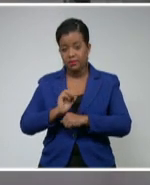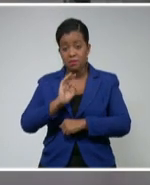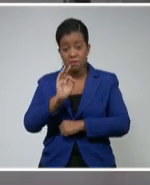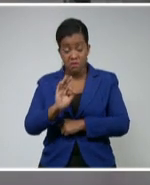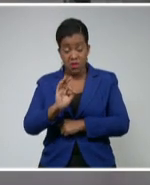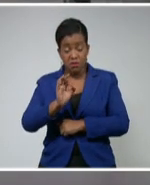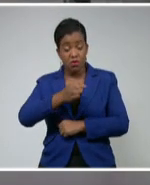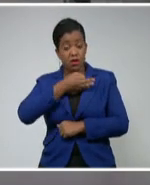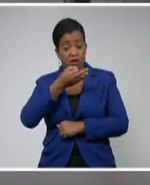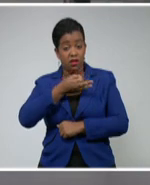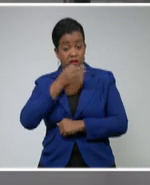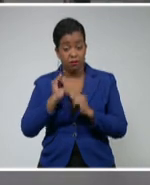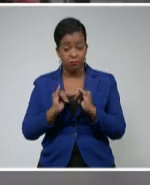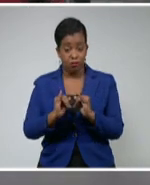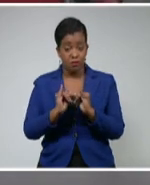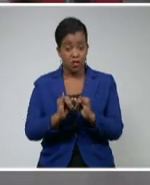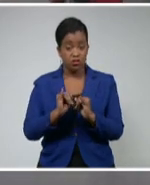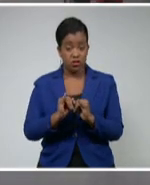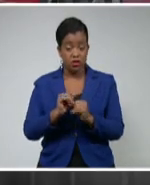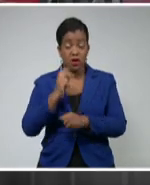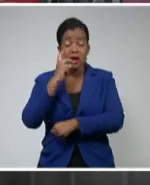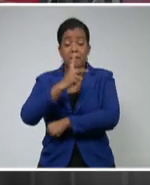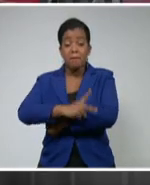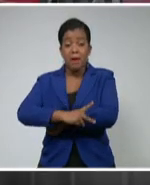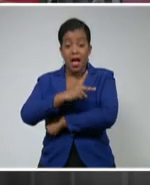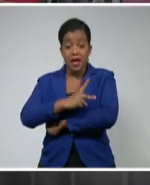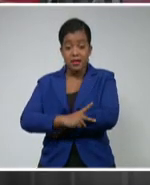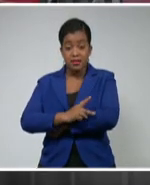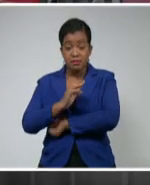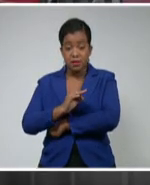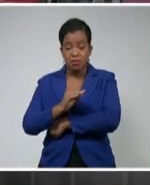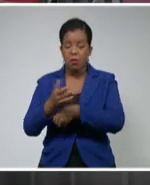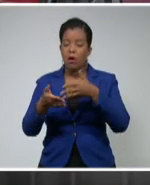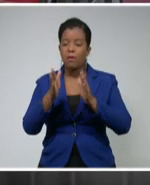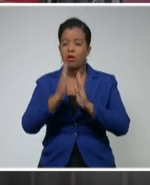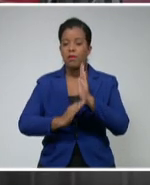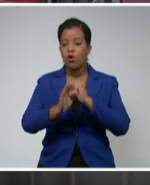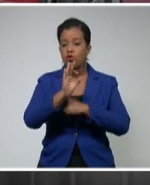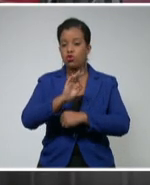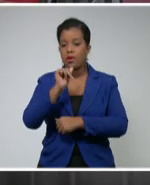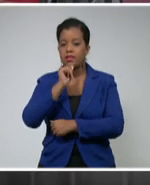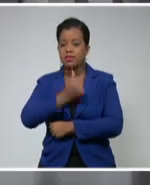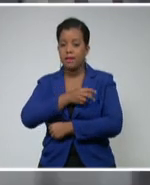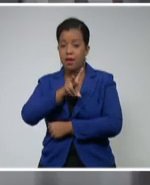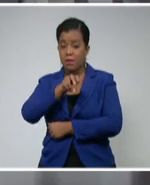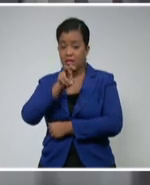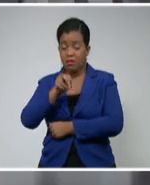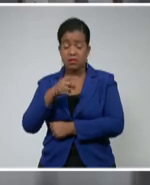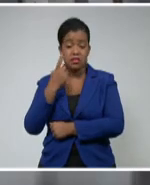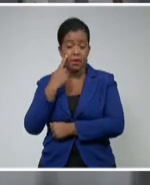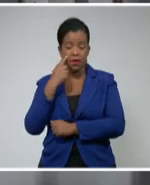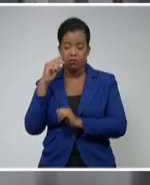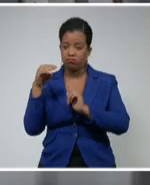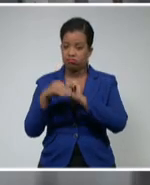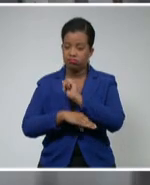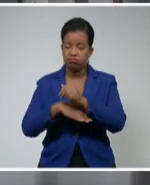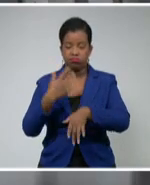fuente especializada, entre los países que de octubre a diciembre de 2020 registraron las contracciones